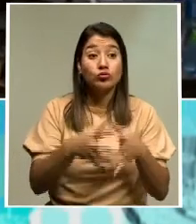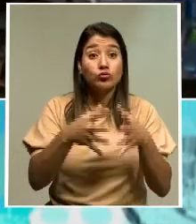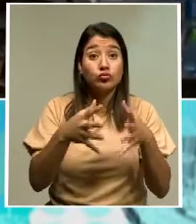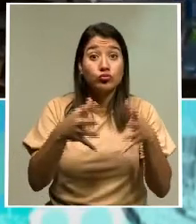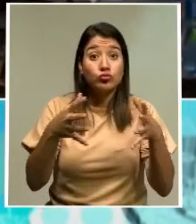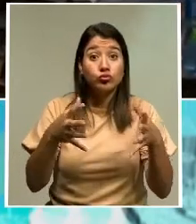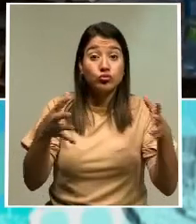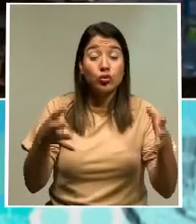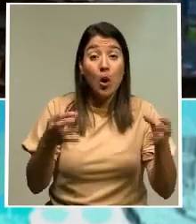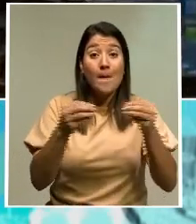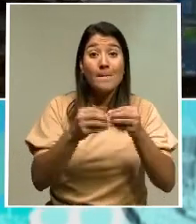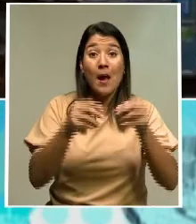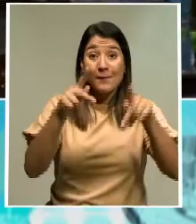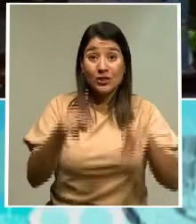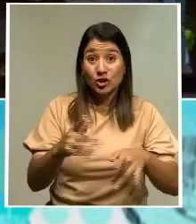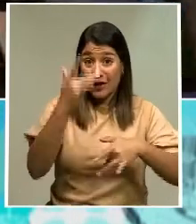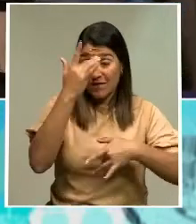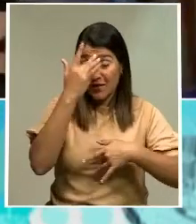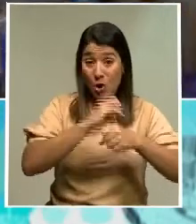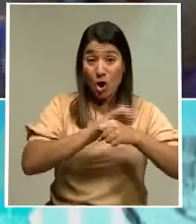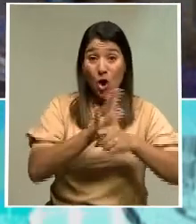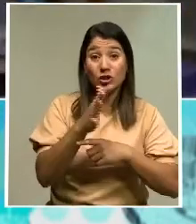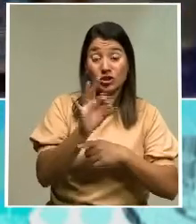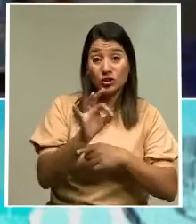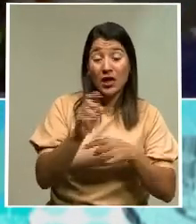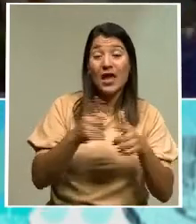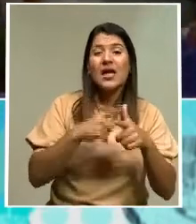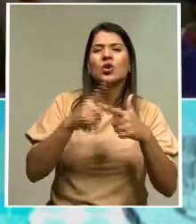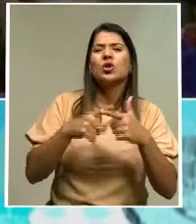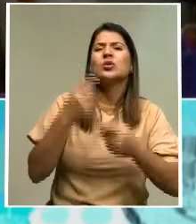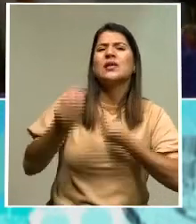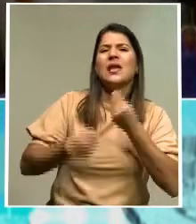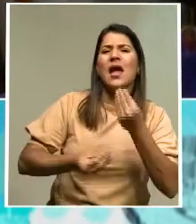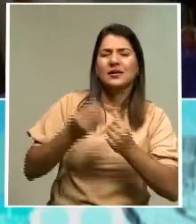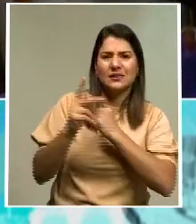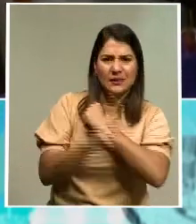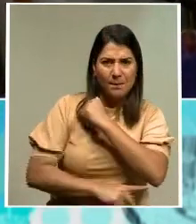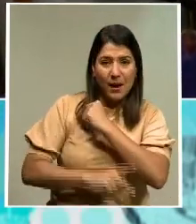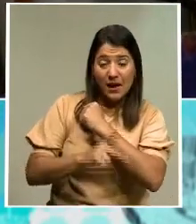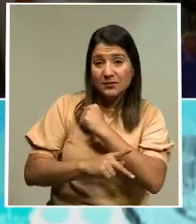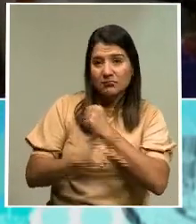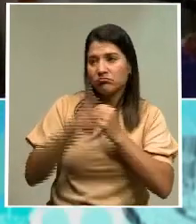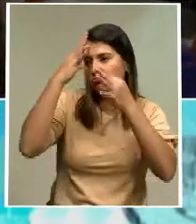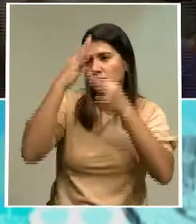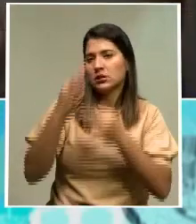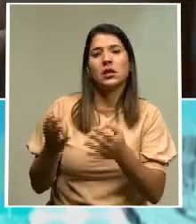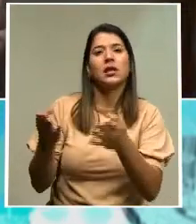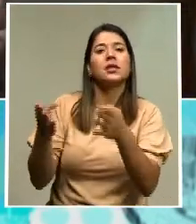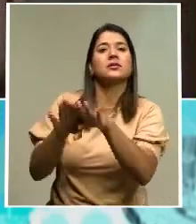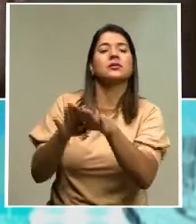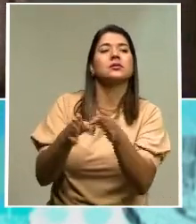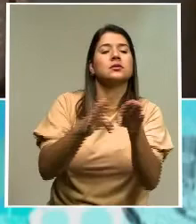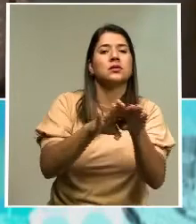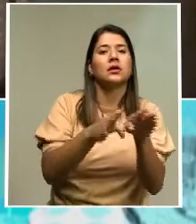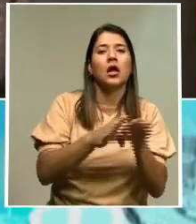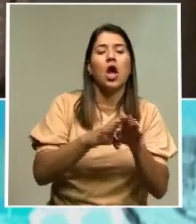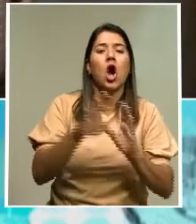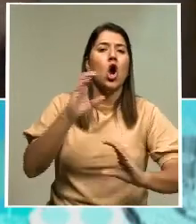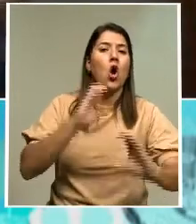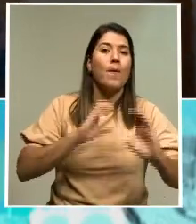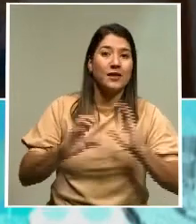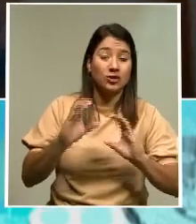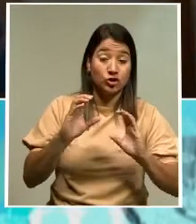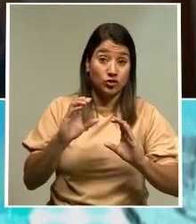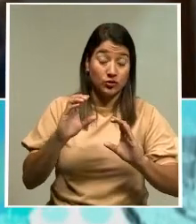de contagio, pues los países lo que tienden es a cerrar, digámoslo así, la economía del país.